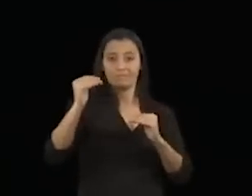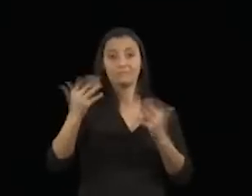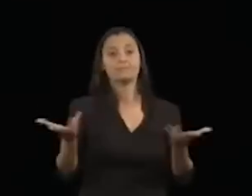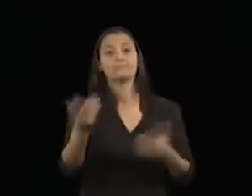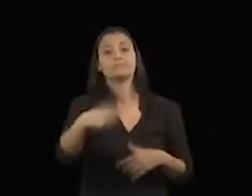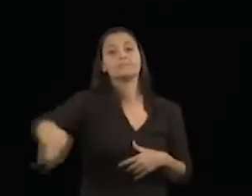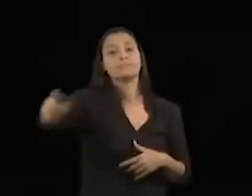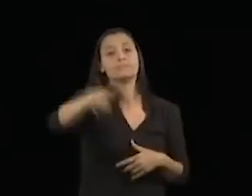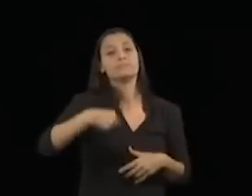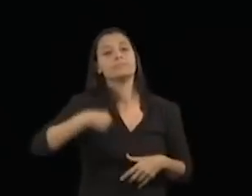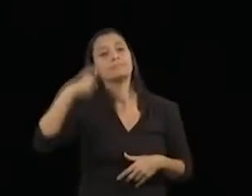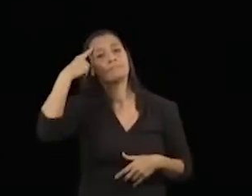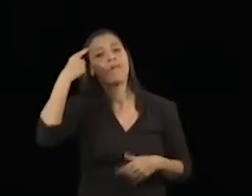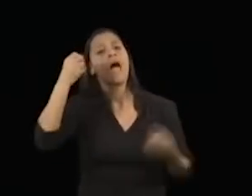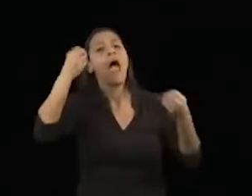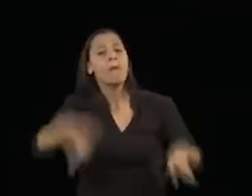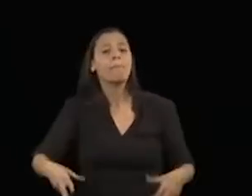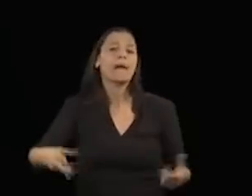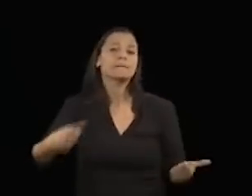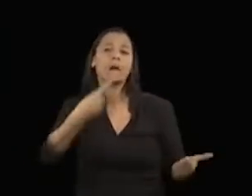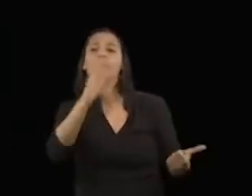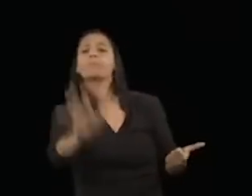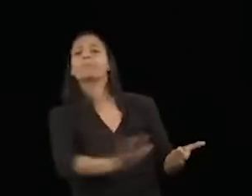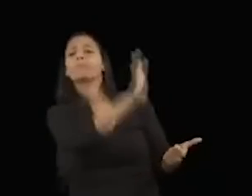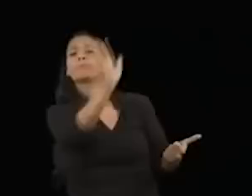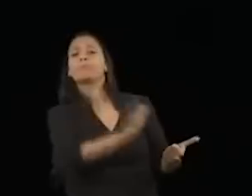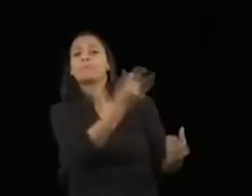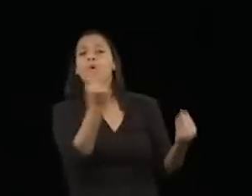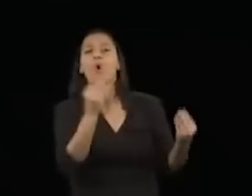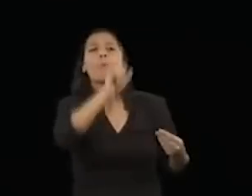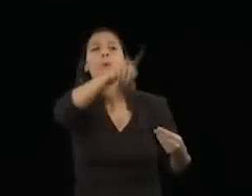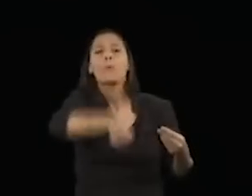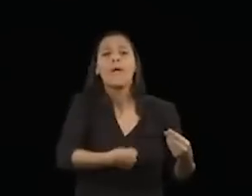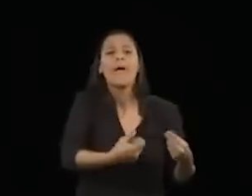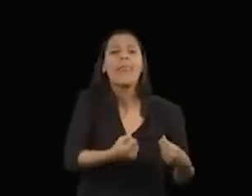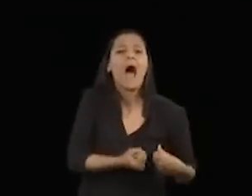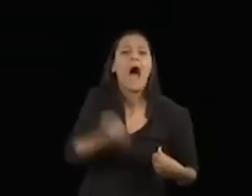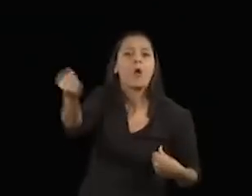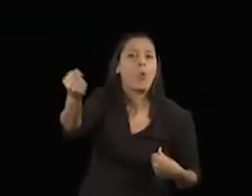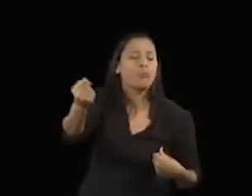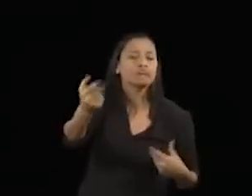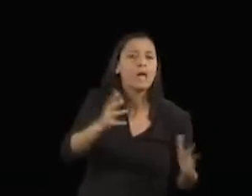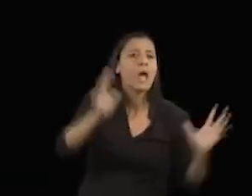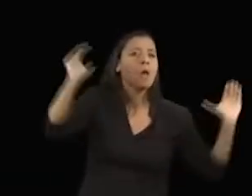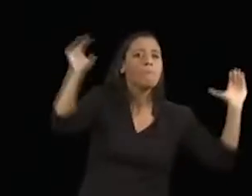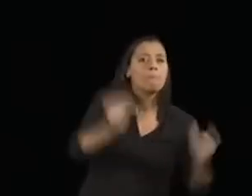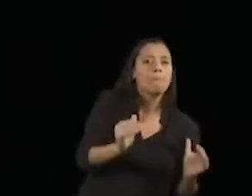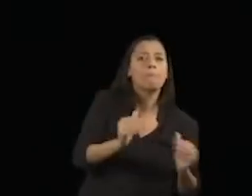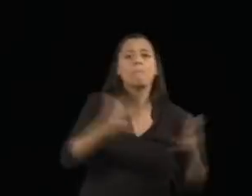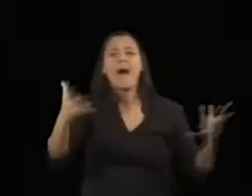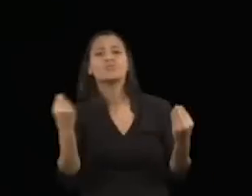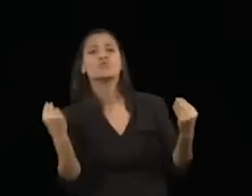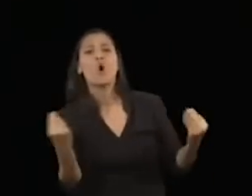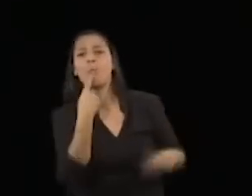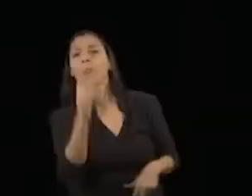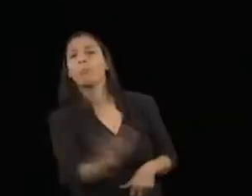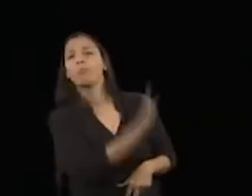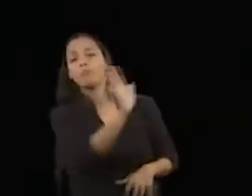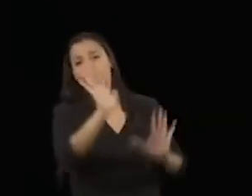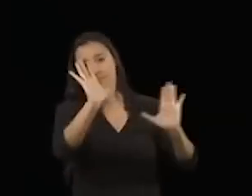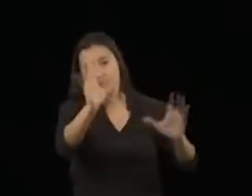entonces empezaron a cuestionar la calidad del ajuste. Primer punto,